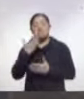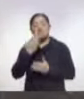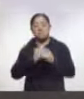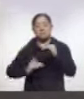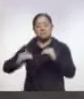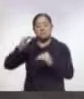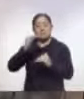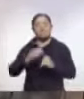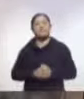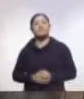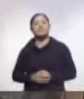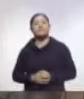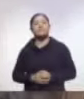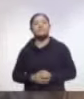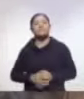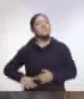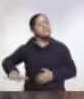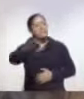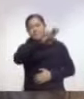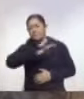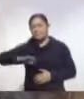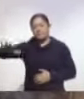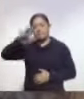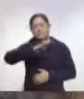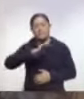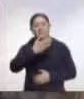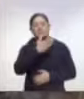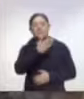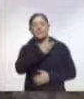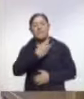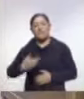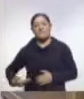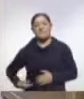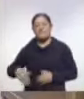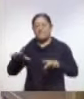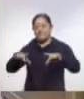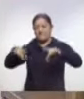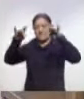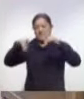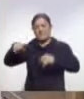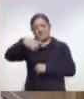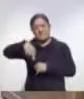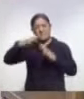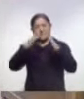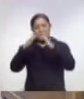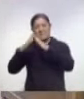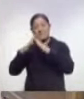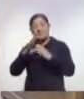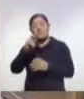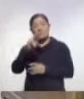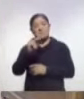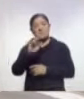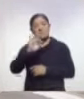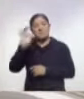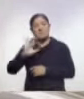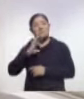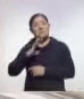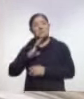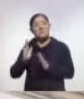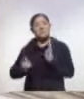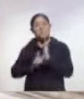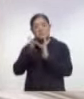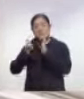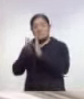La remodelación y ampliación de la alcaldía del municipio de Totolac registra un avance del 80%. Así lo detalló el